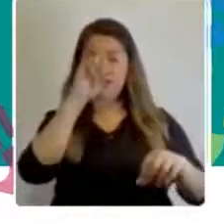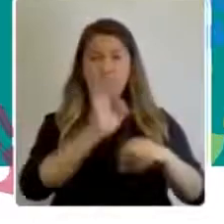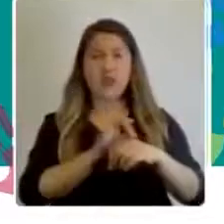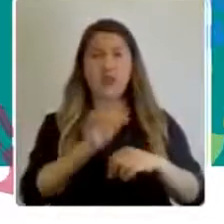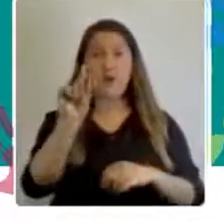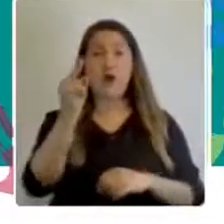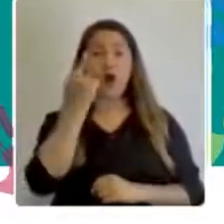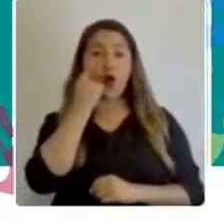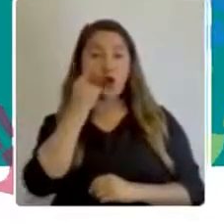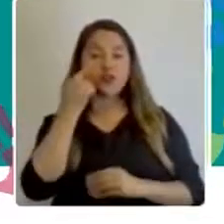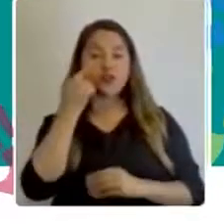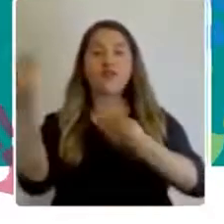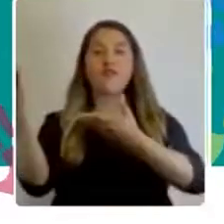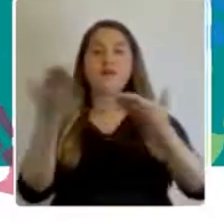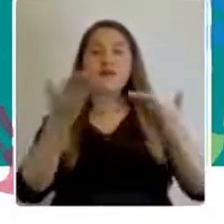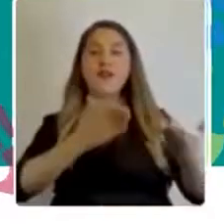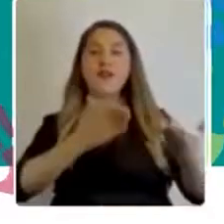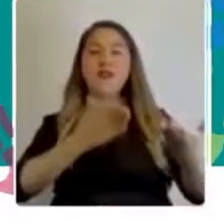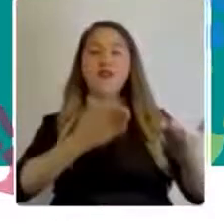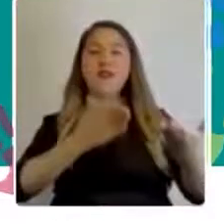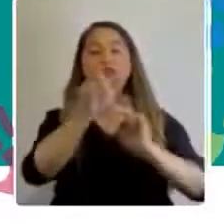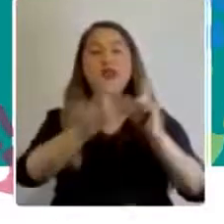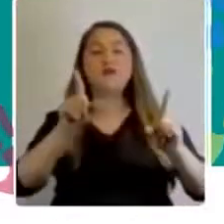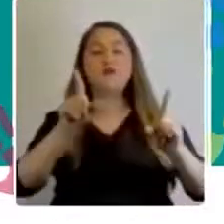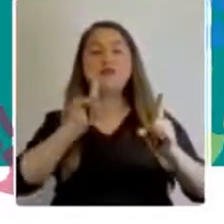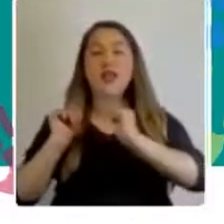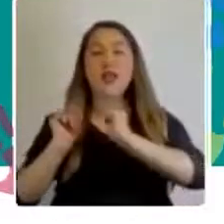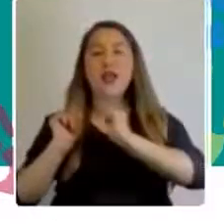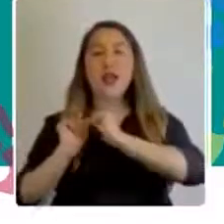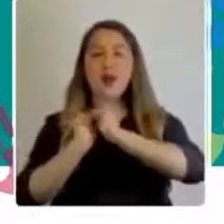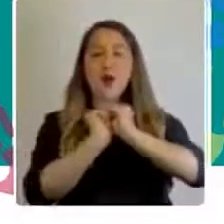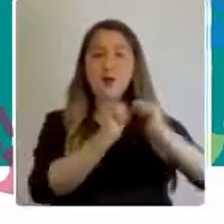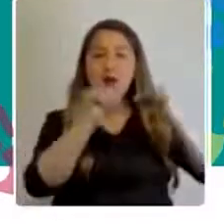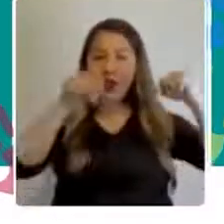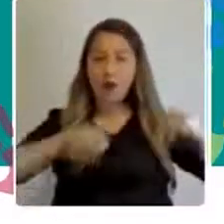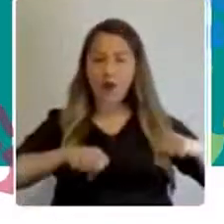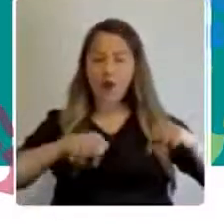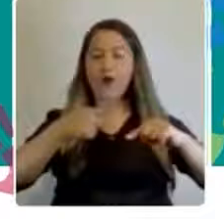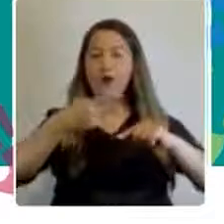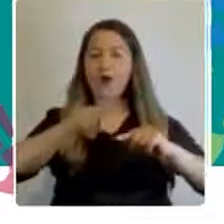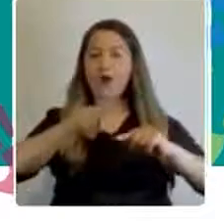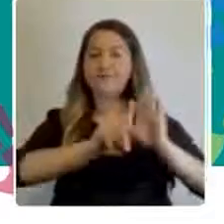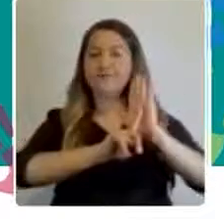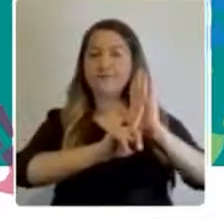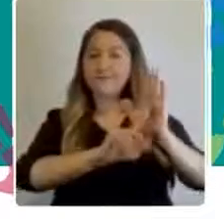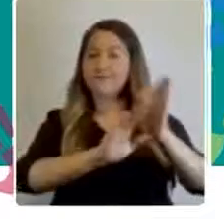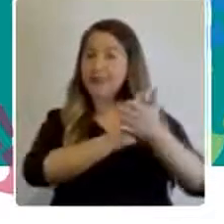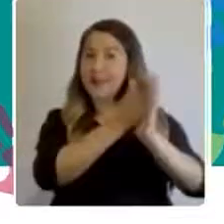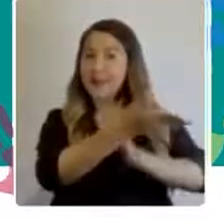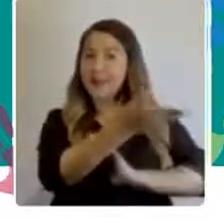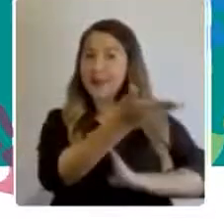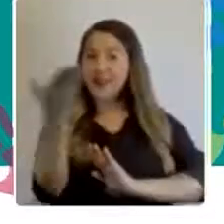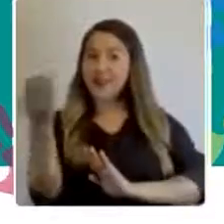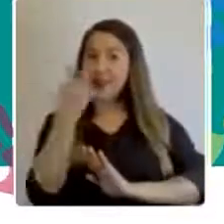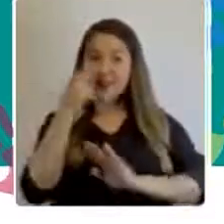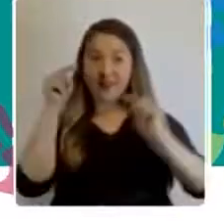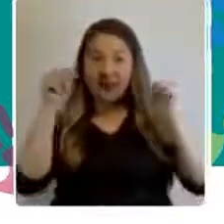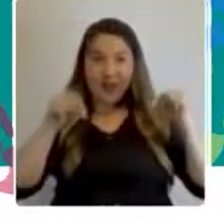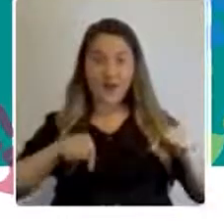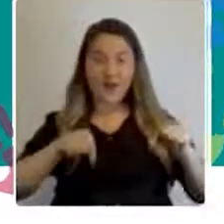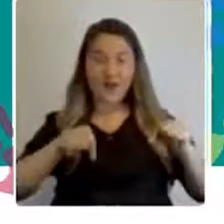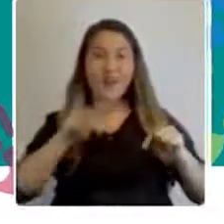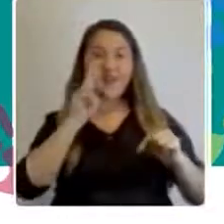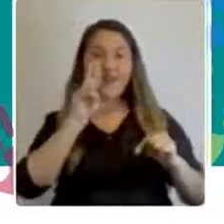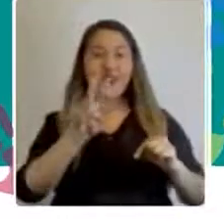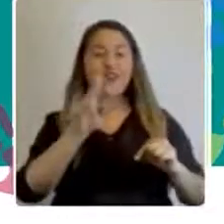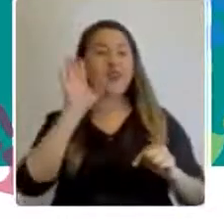todos los participantes que nos van a acompañar hoy con sus exposiciones y a todos ustedes que nos están viendo y escuchando. Esta es